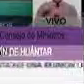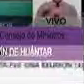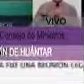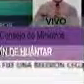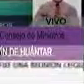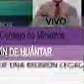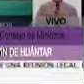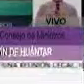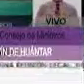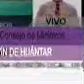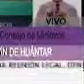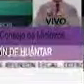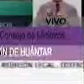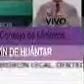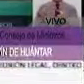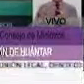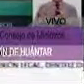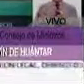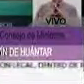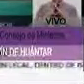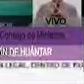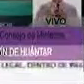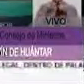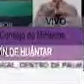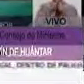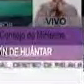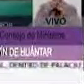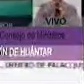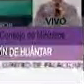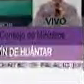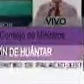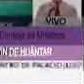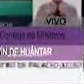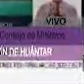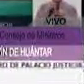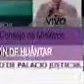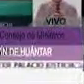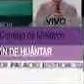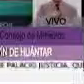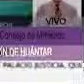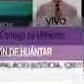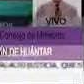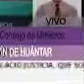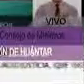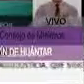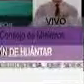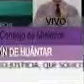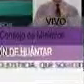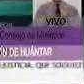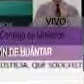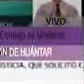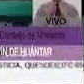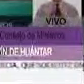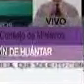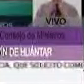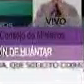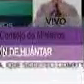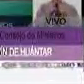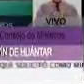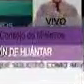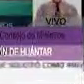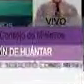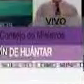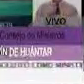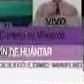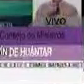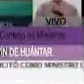todos los partidos, incluida la oposición, ha sido convocada de manera periódica al Ministerio de Justicia para ser informada de los